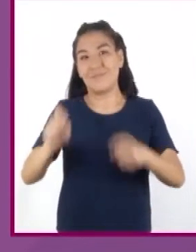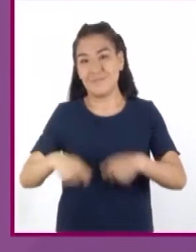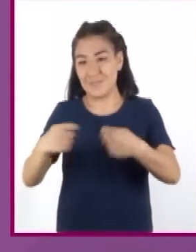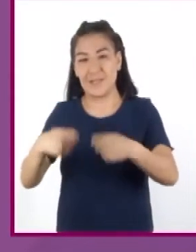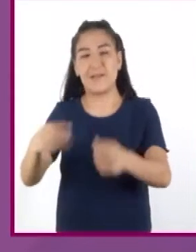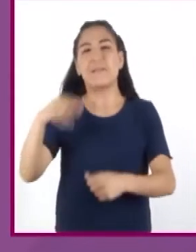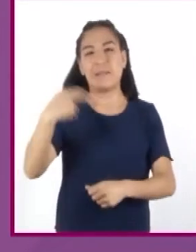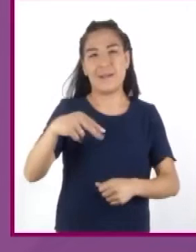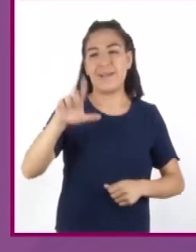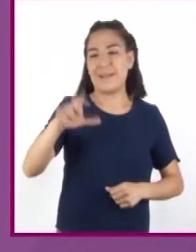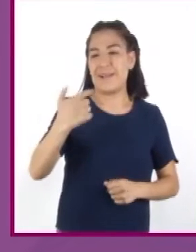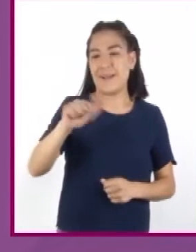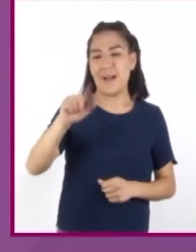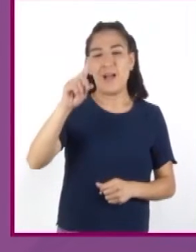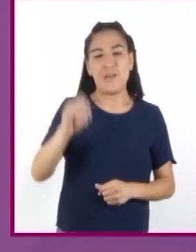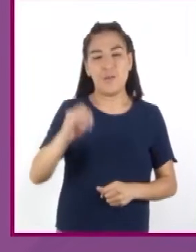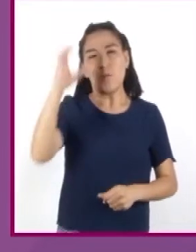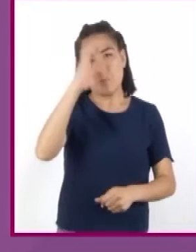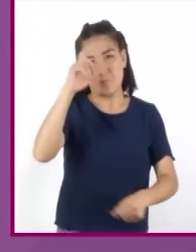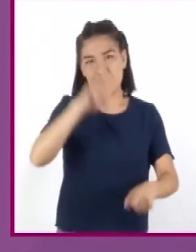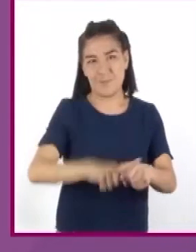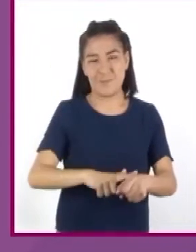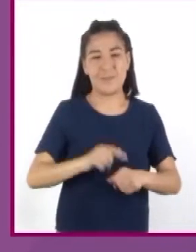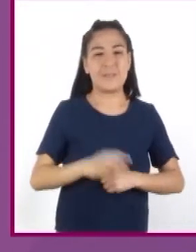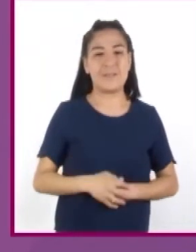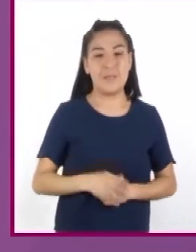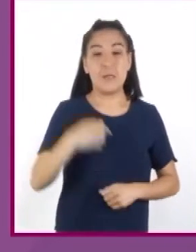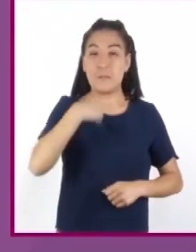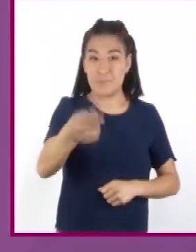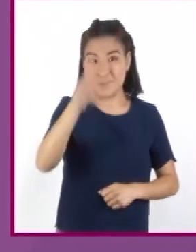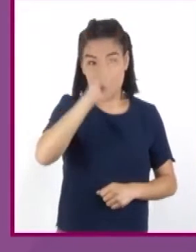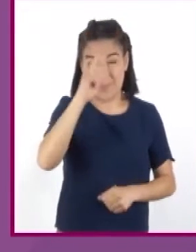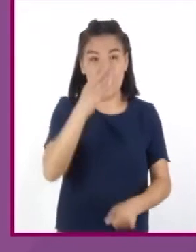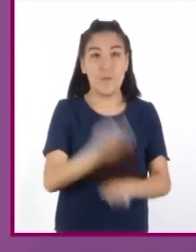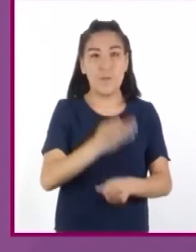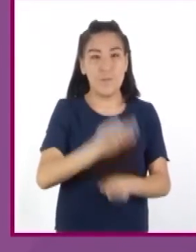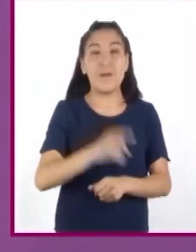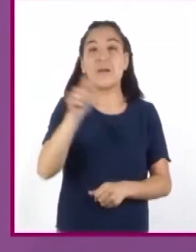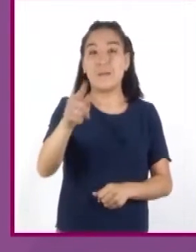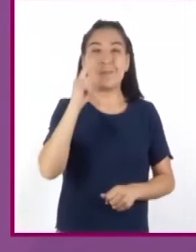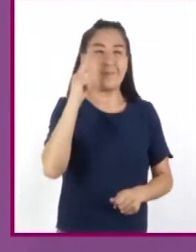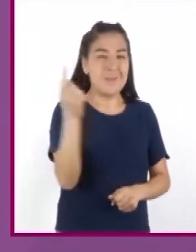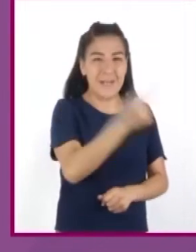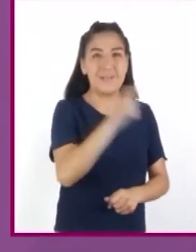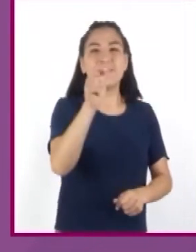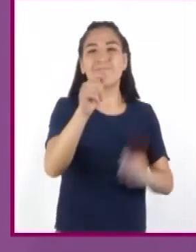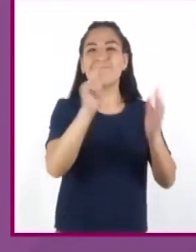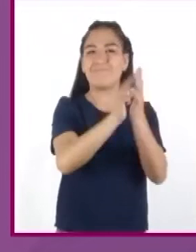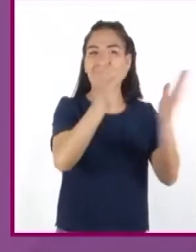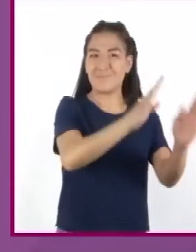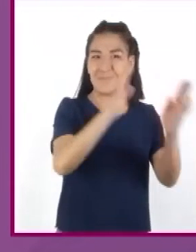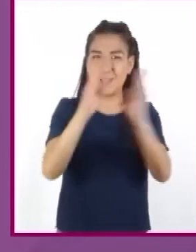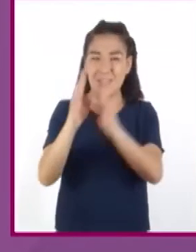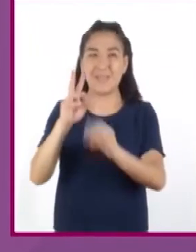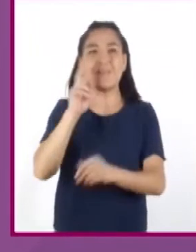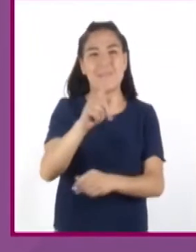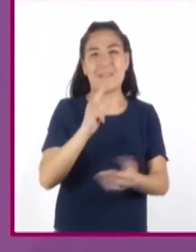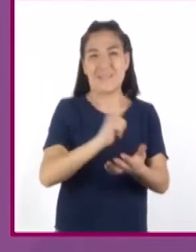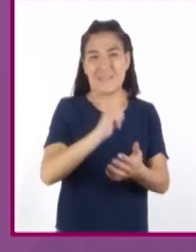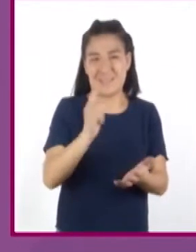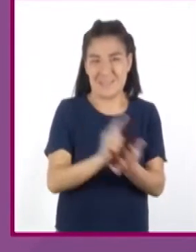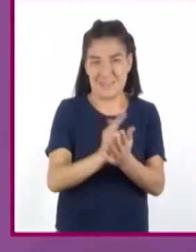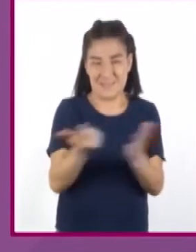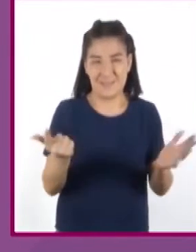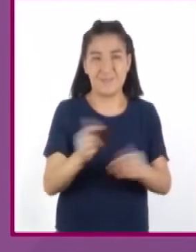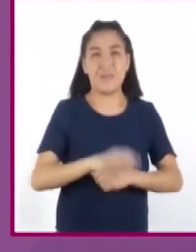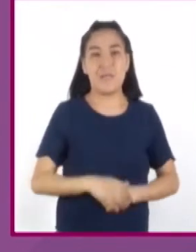se llama legado cultural. Mi recomendación de hoy es que corran a buscar en su biblioteca escolar estos libros. El primero